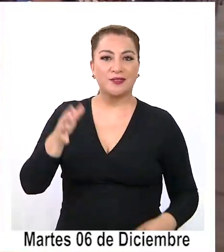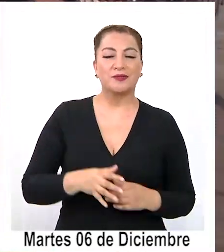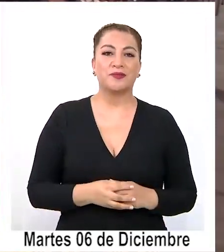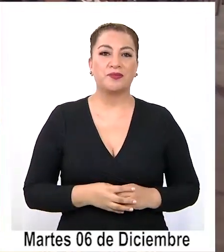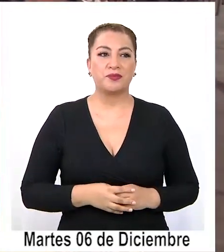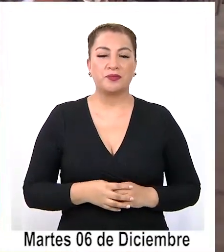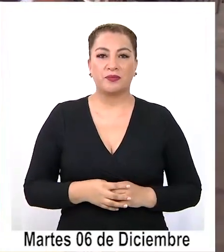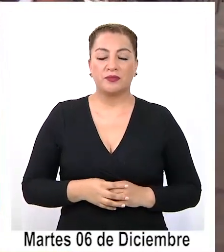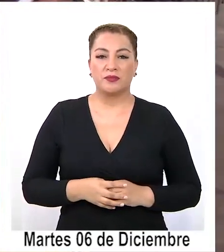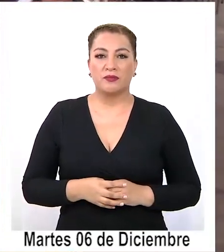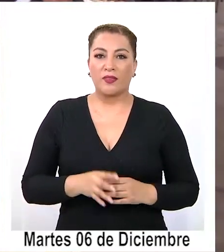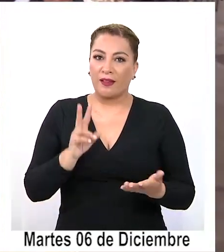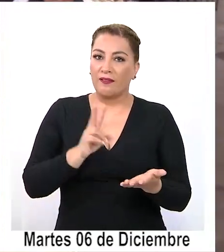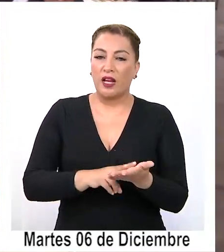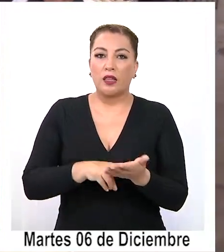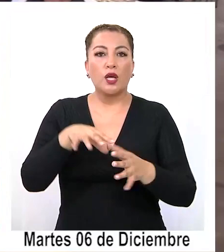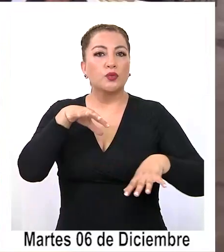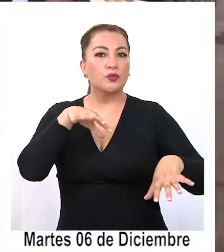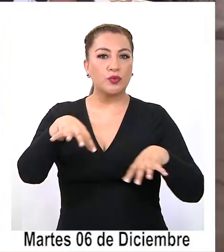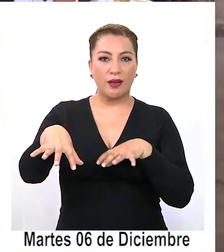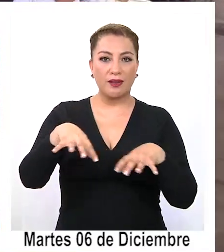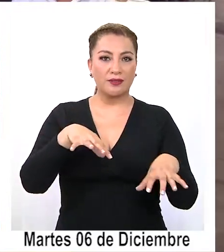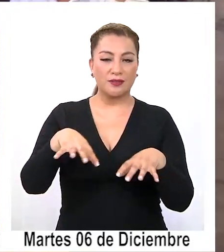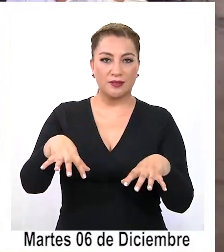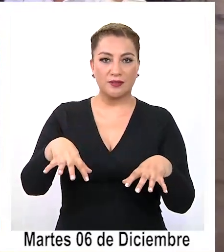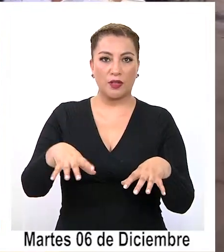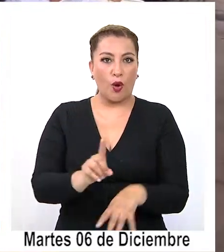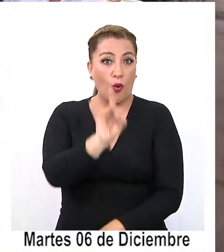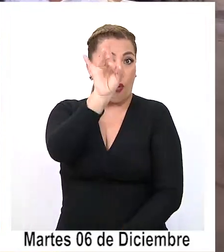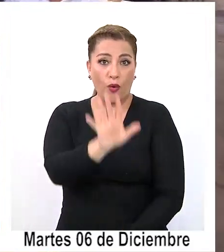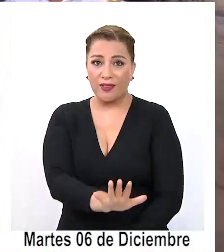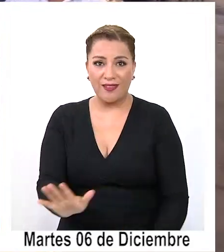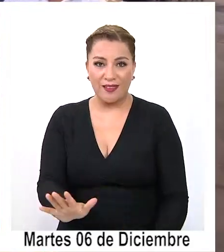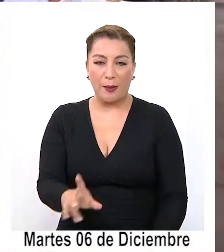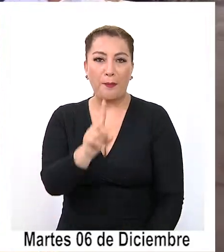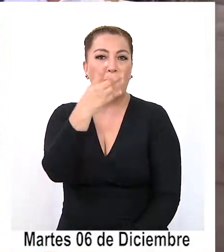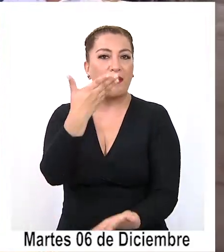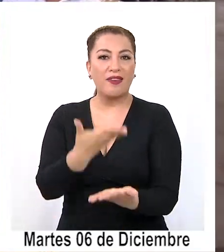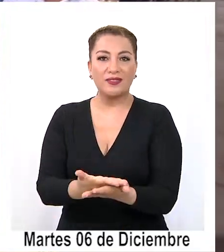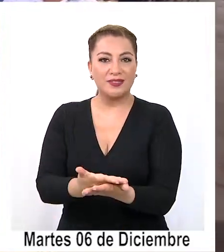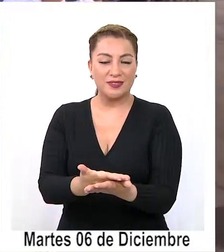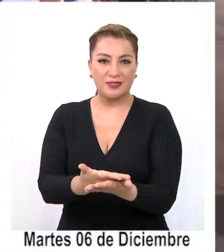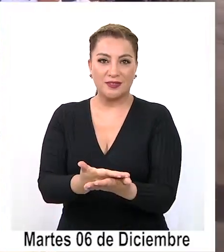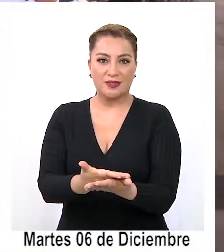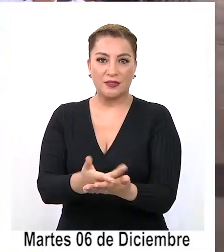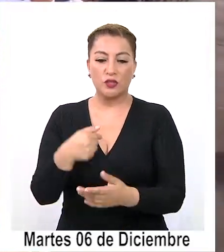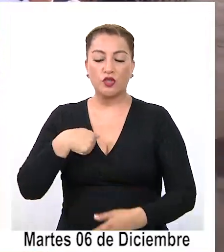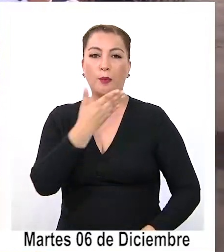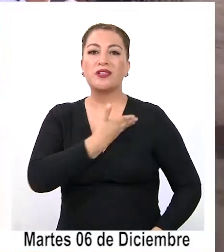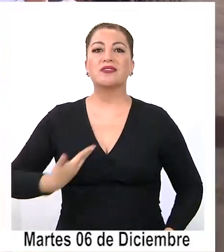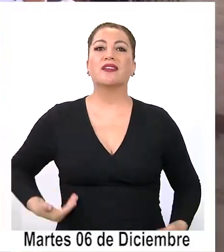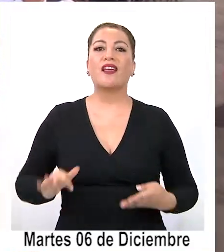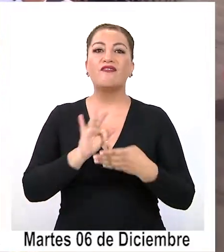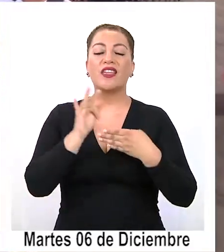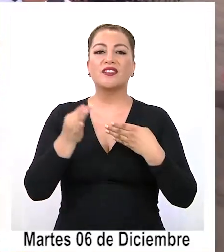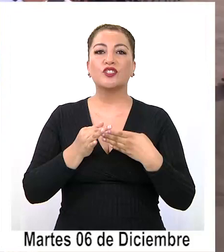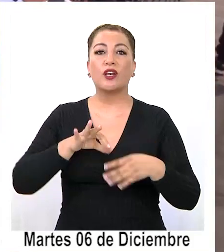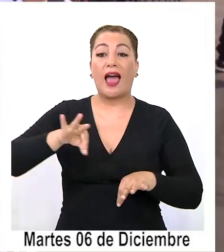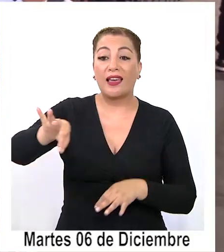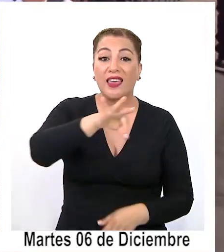La verdad es que es una actividad inédita, por primera vez como Presidenta de la Federación de Ajedrez